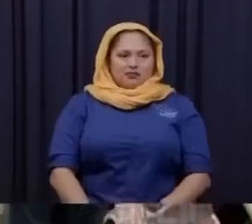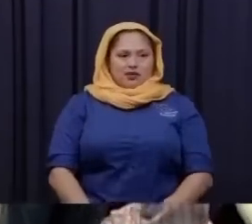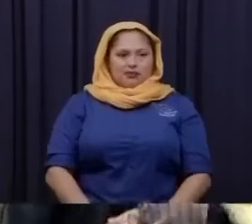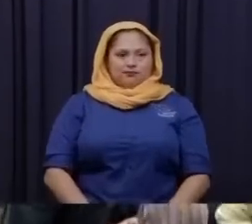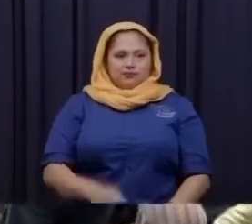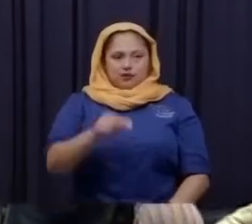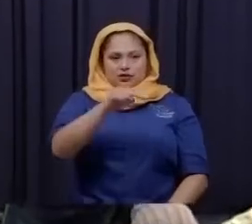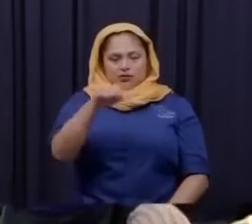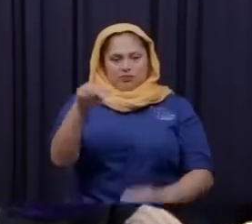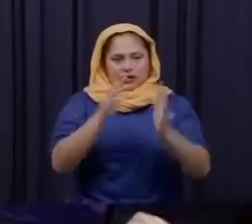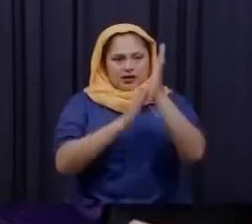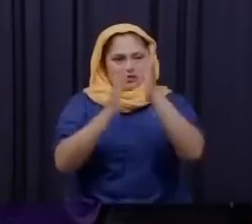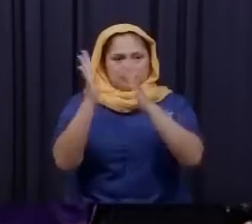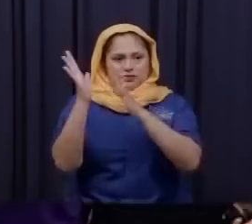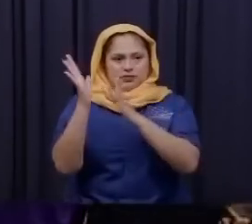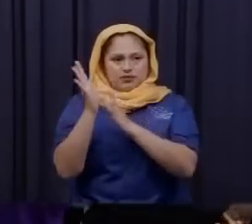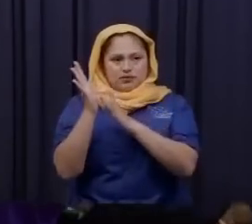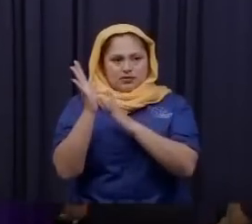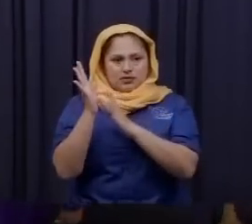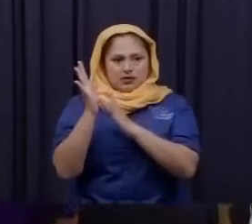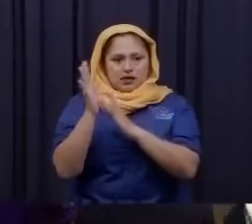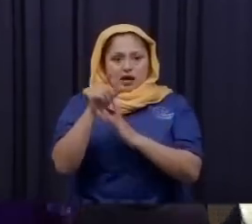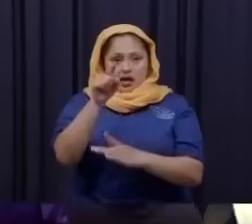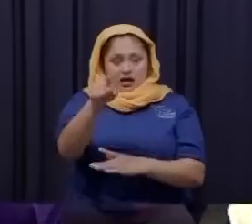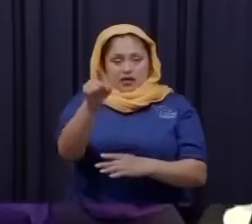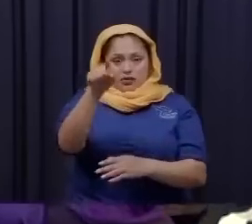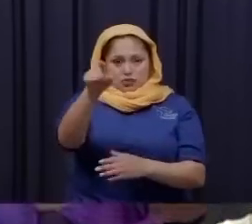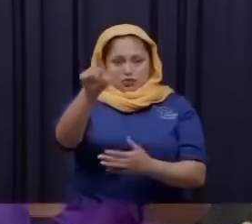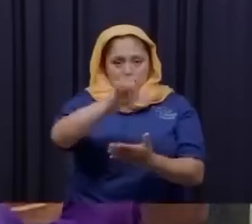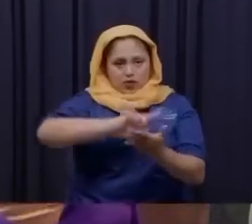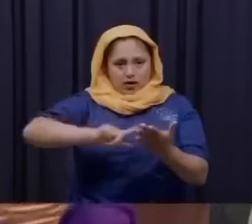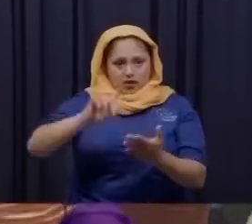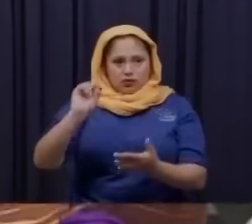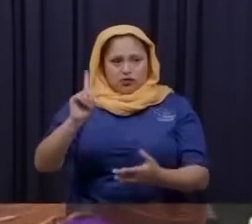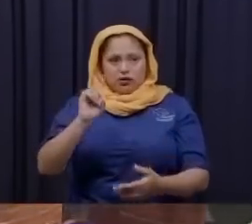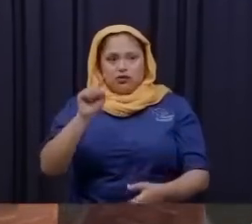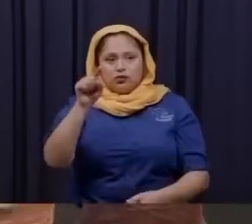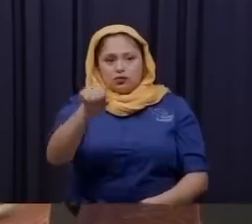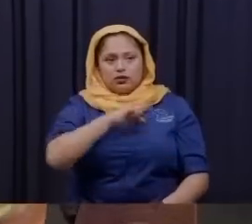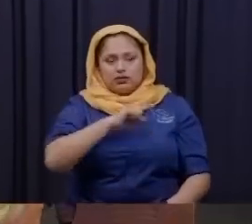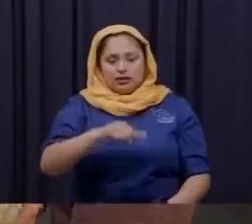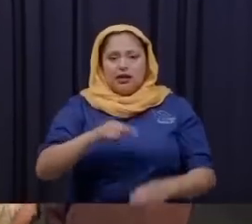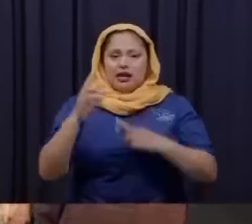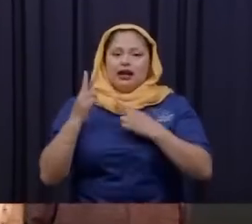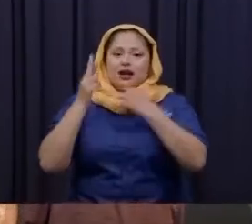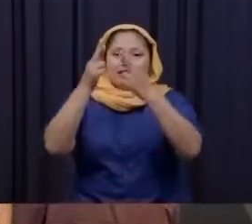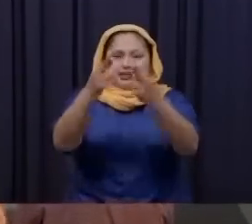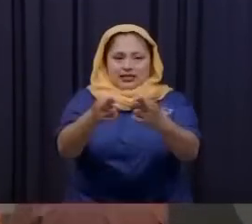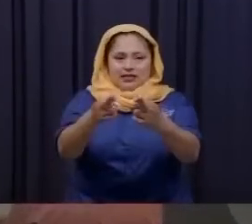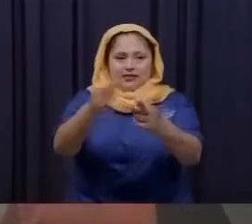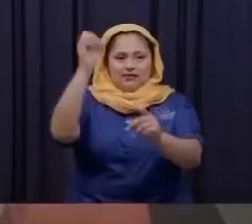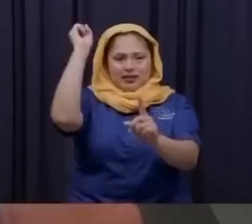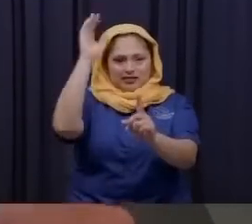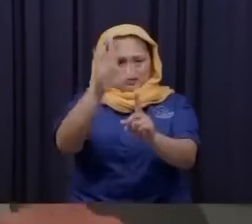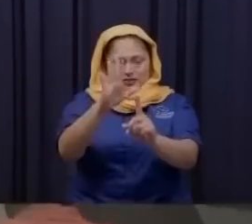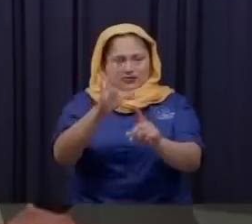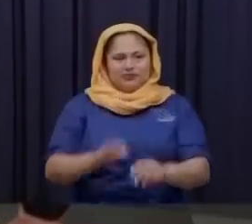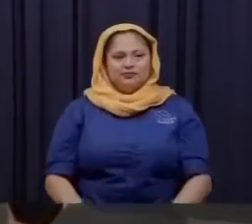En el nombre de Jesús, ahí en tu lugar en donde estás, recibe bendición.